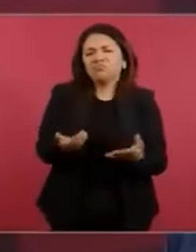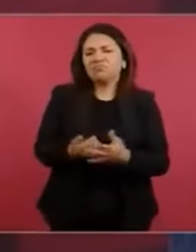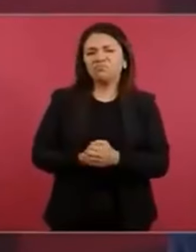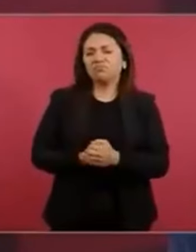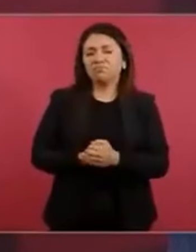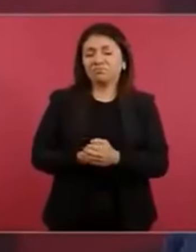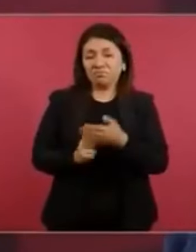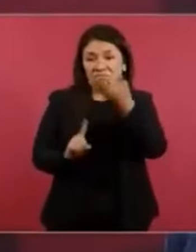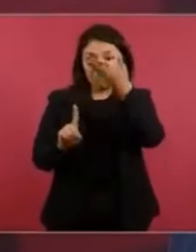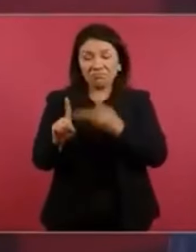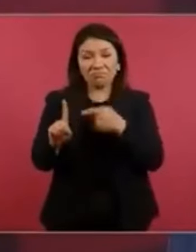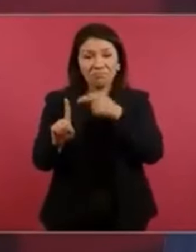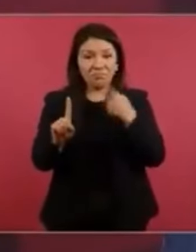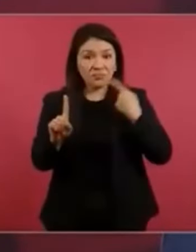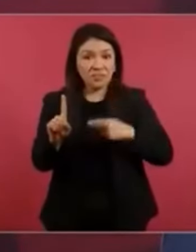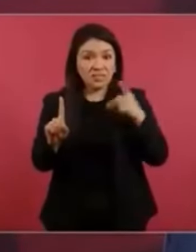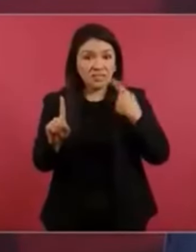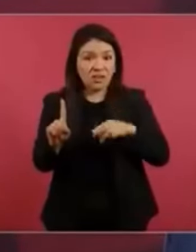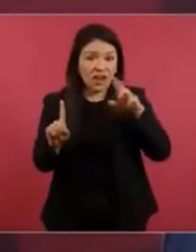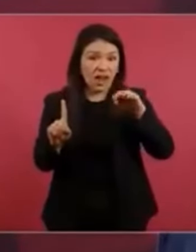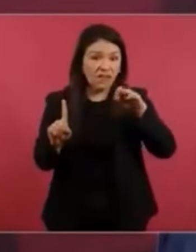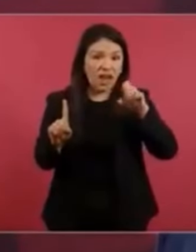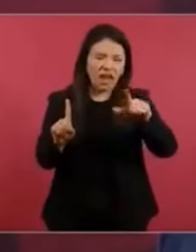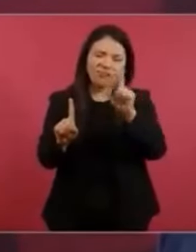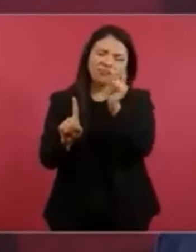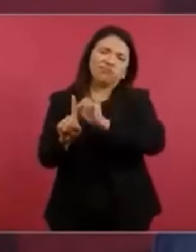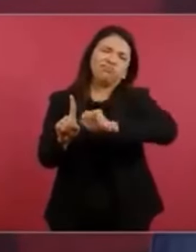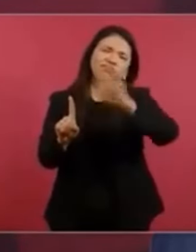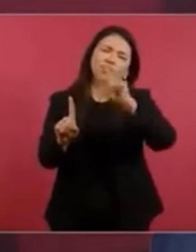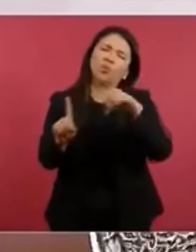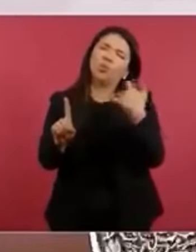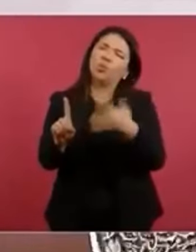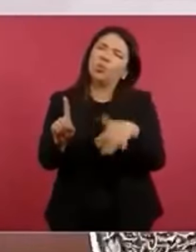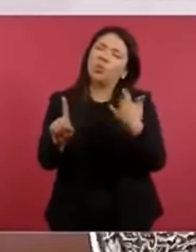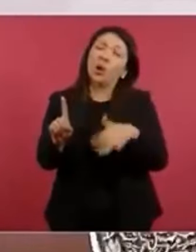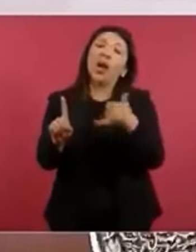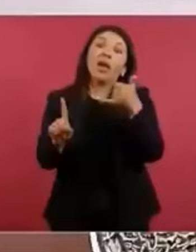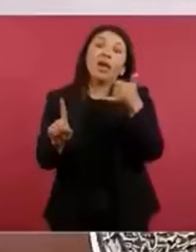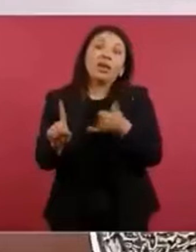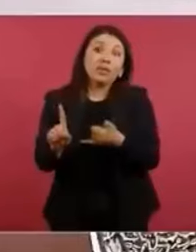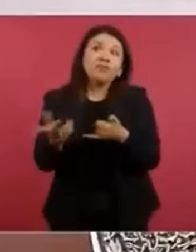una gente de primera y además